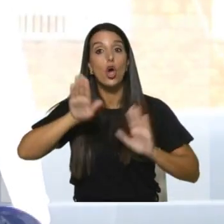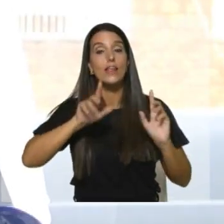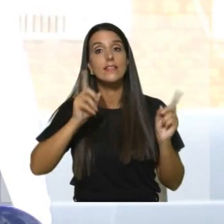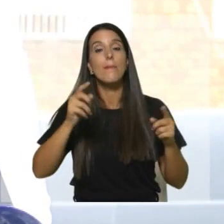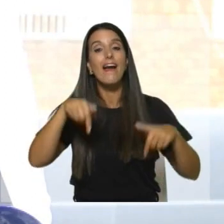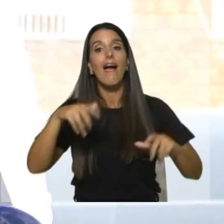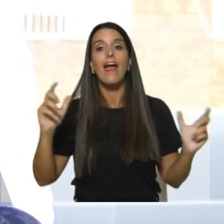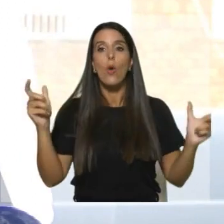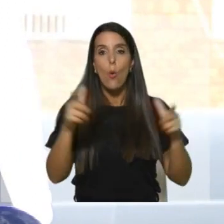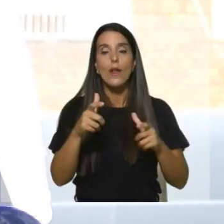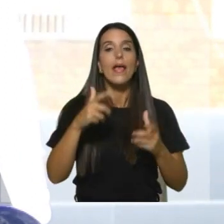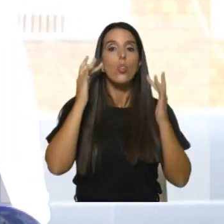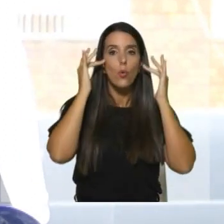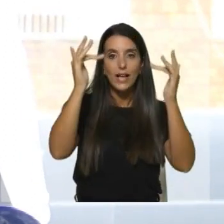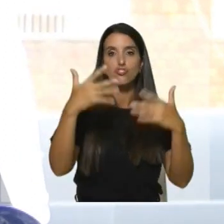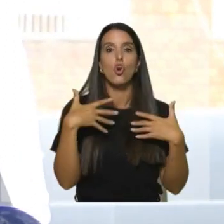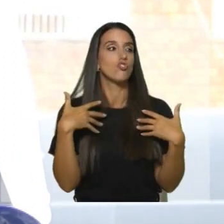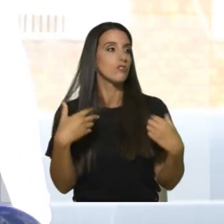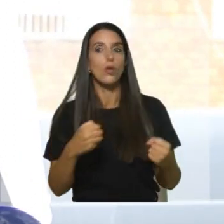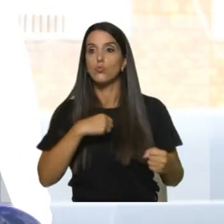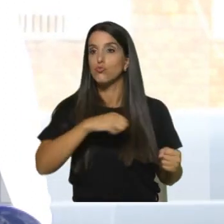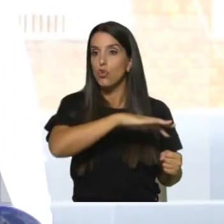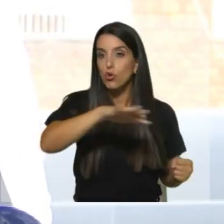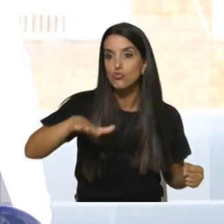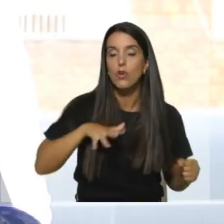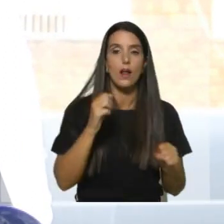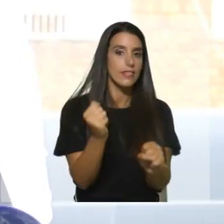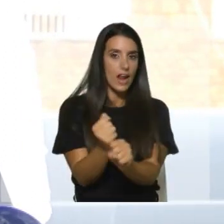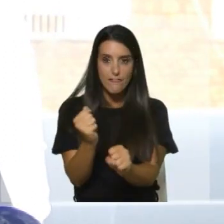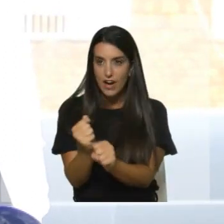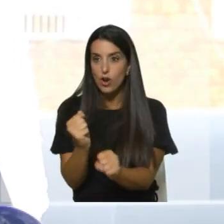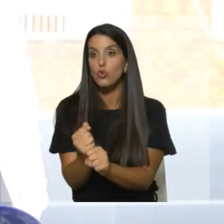la salud, el abordaje social, el empleo,